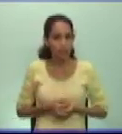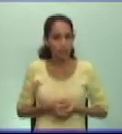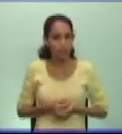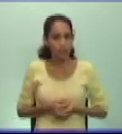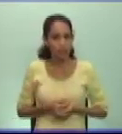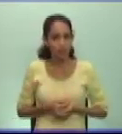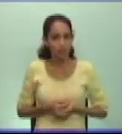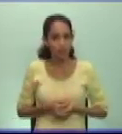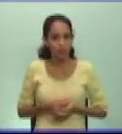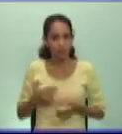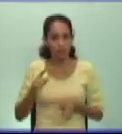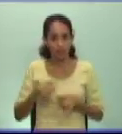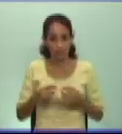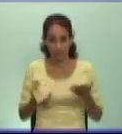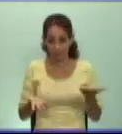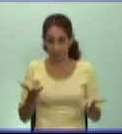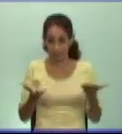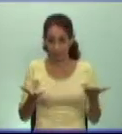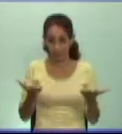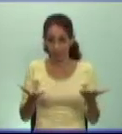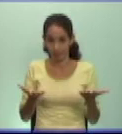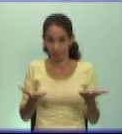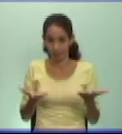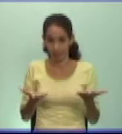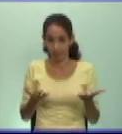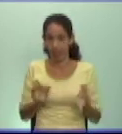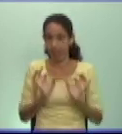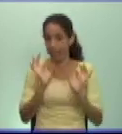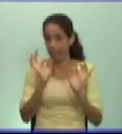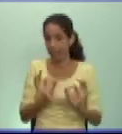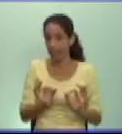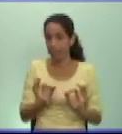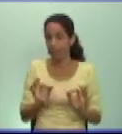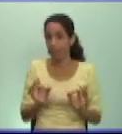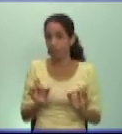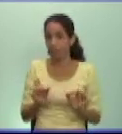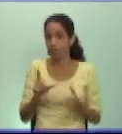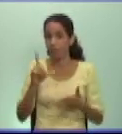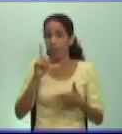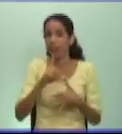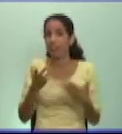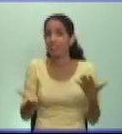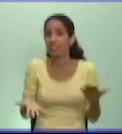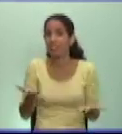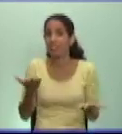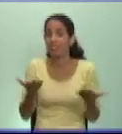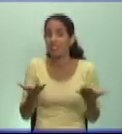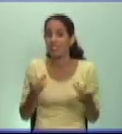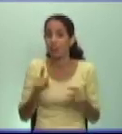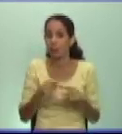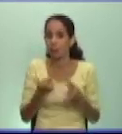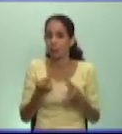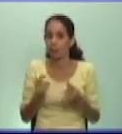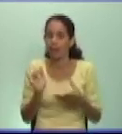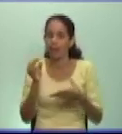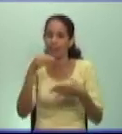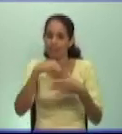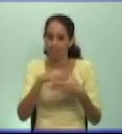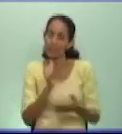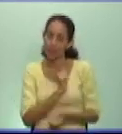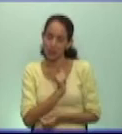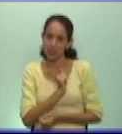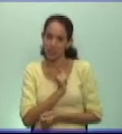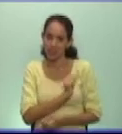que paralelamente a esas realidades latinoamericanas, la integración siempre fue una línea a seguir, tanto por